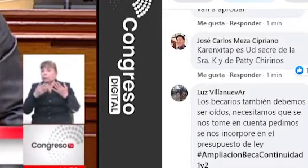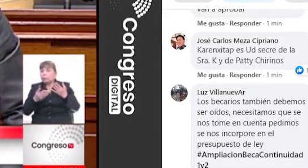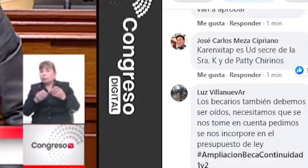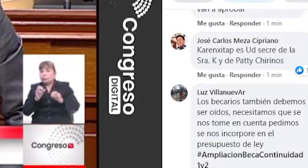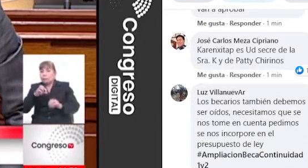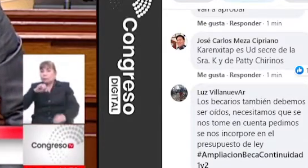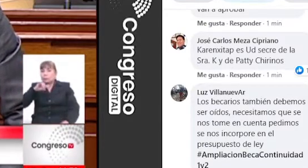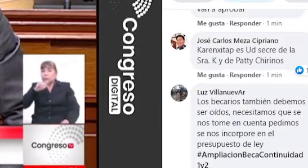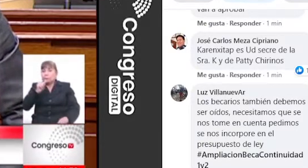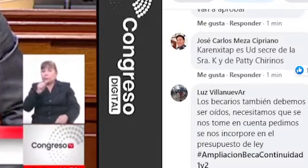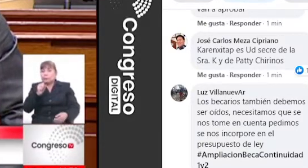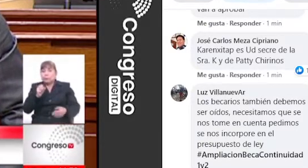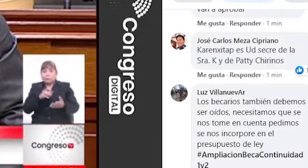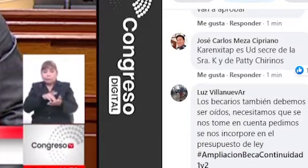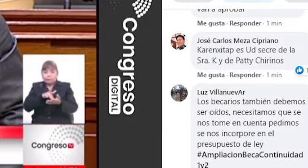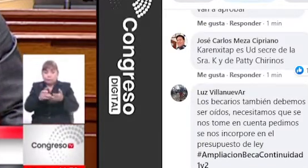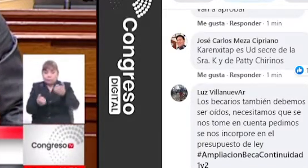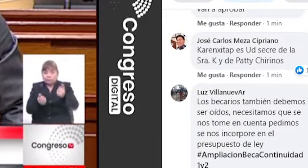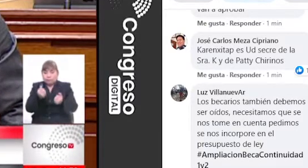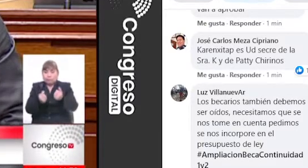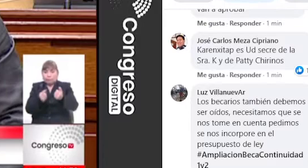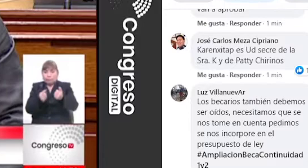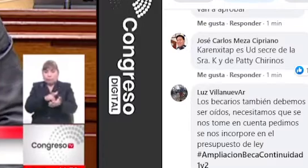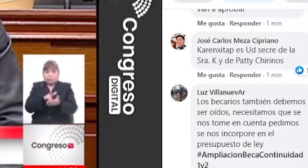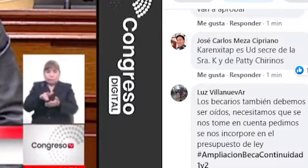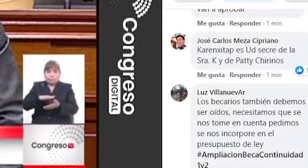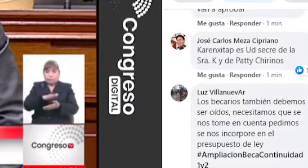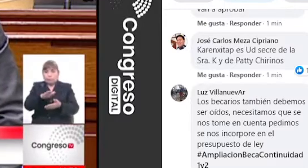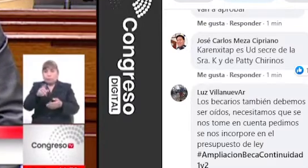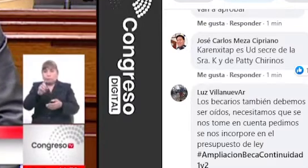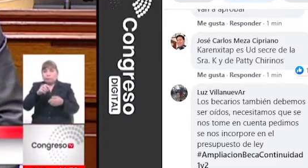PIAS y terrestres, aéreas y terrestres, que puedan